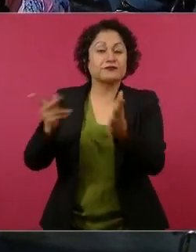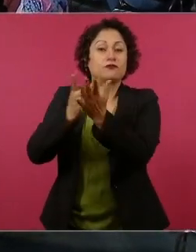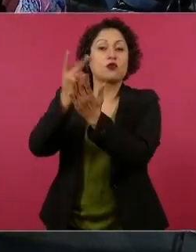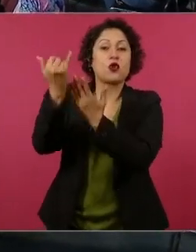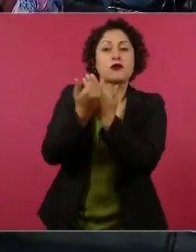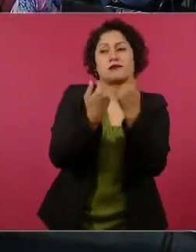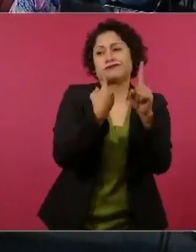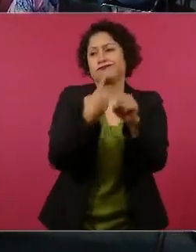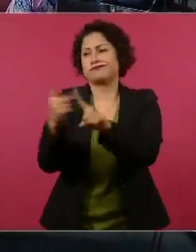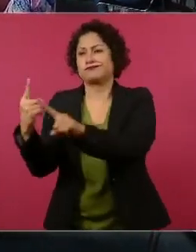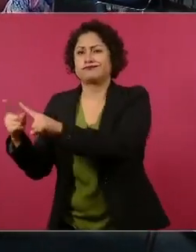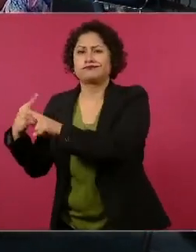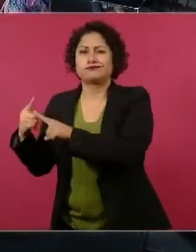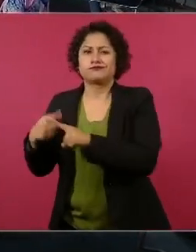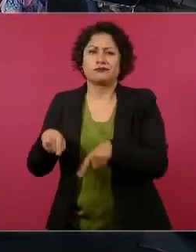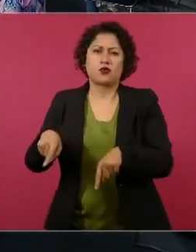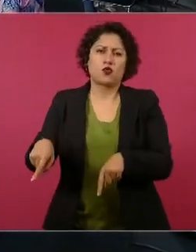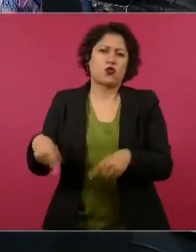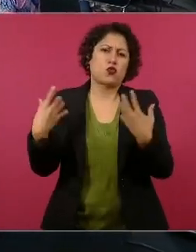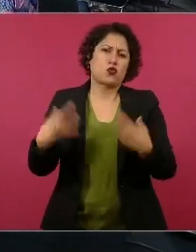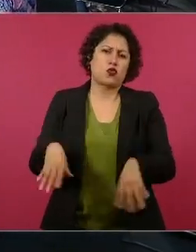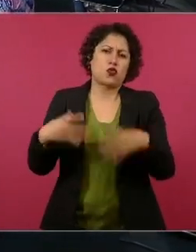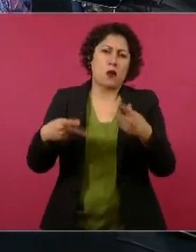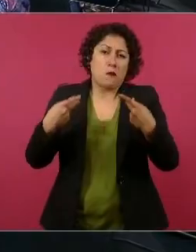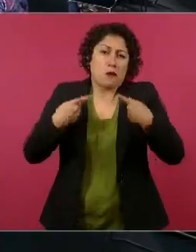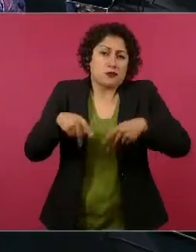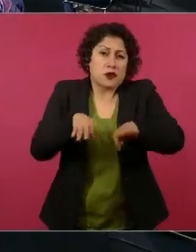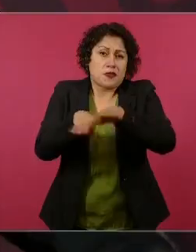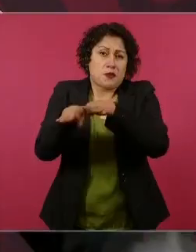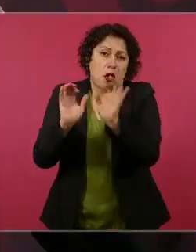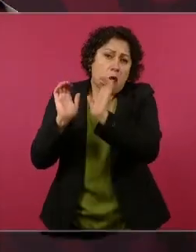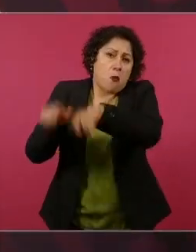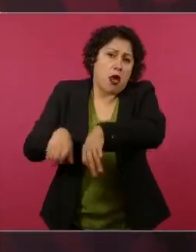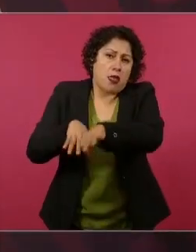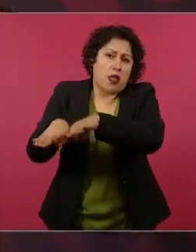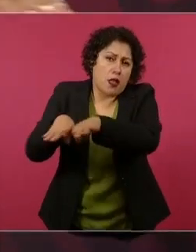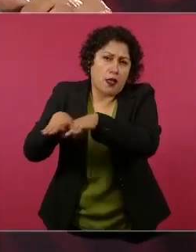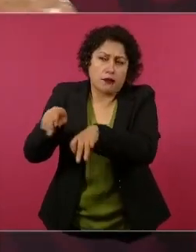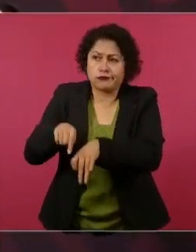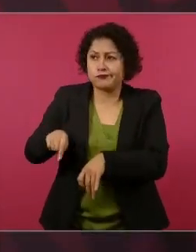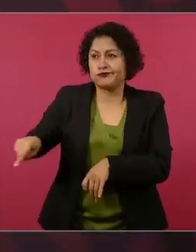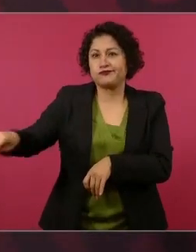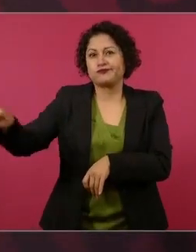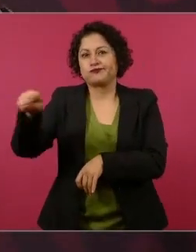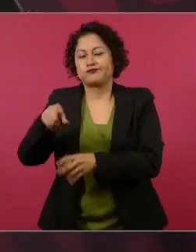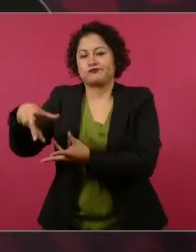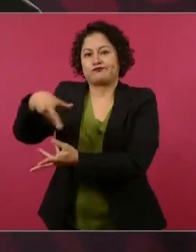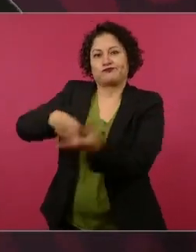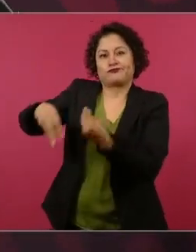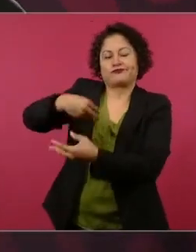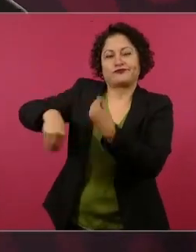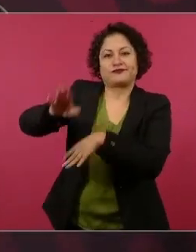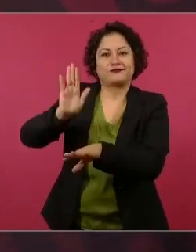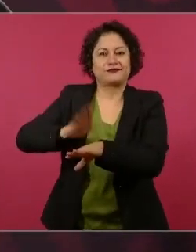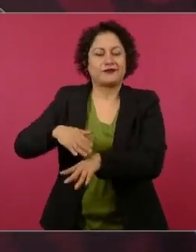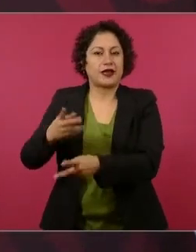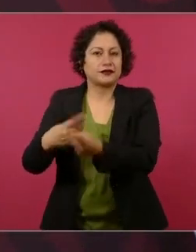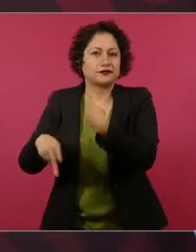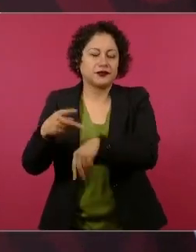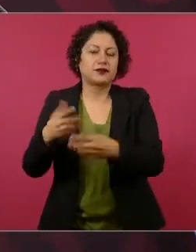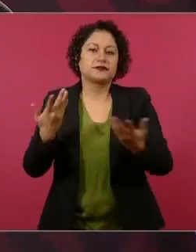trabajadores, mucha mano de obra. Entonces, de todas formas, va